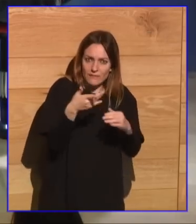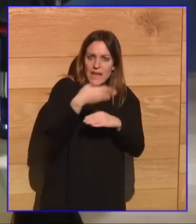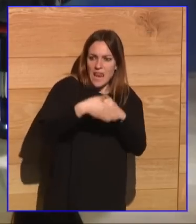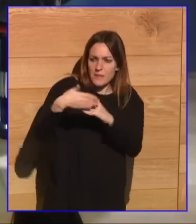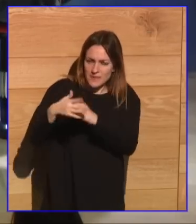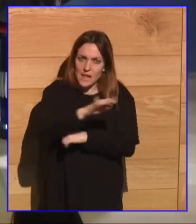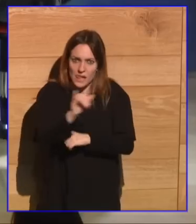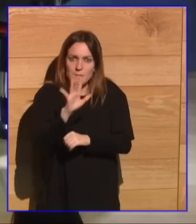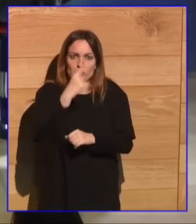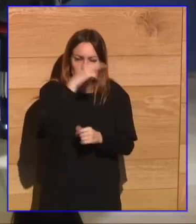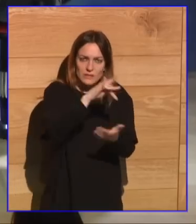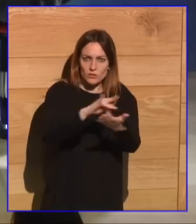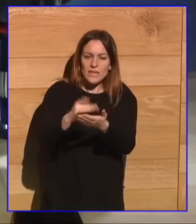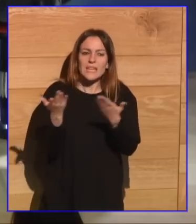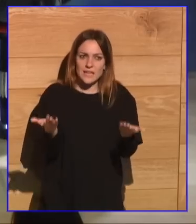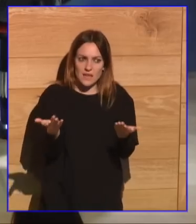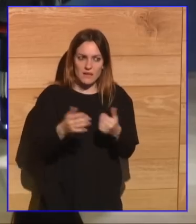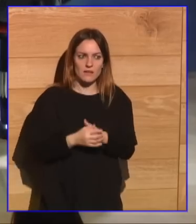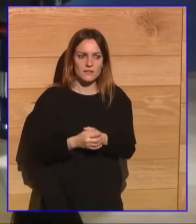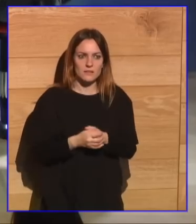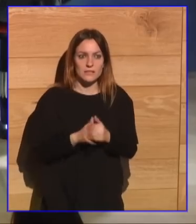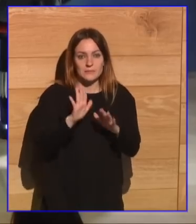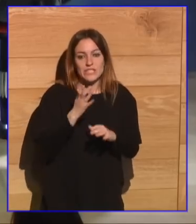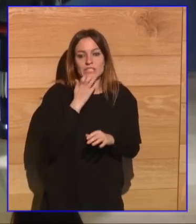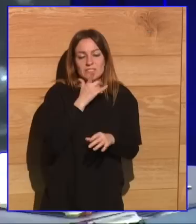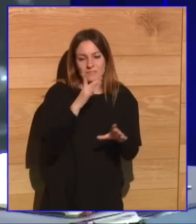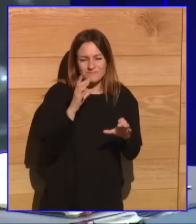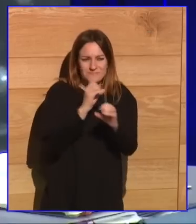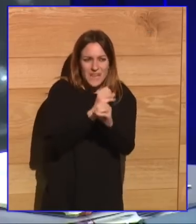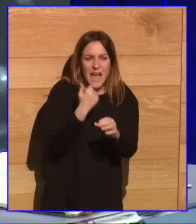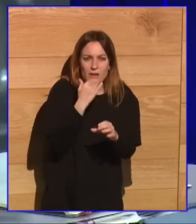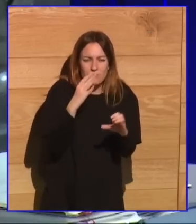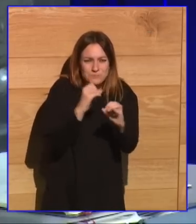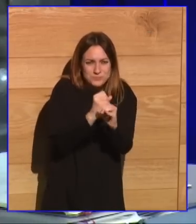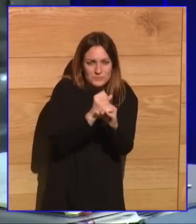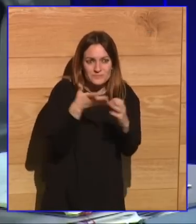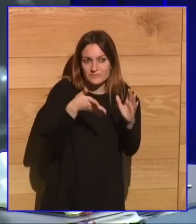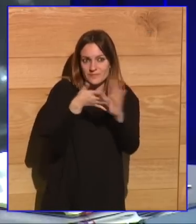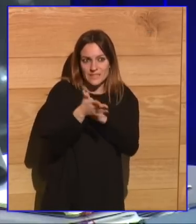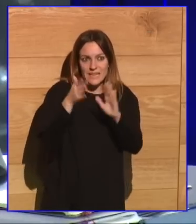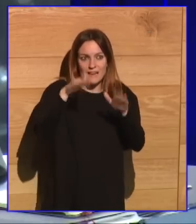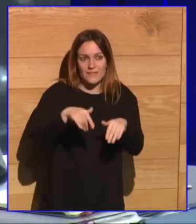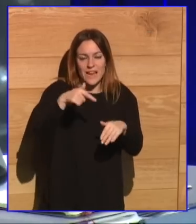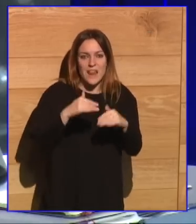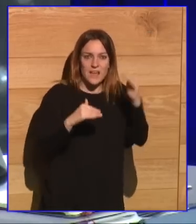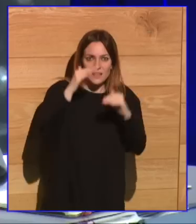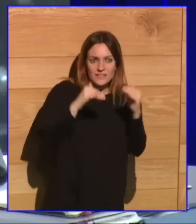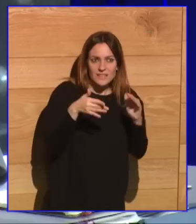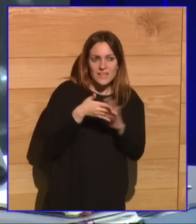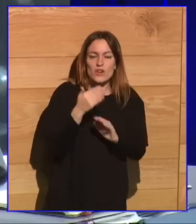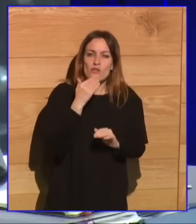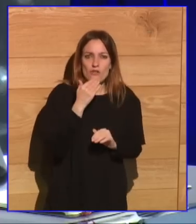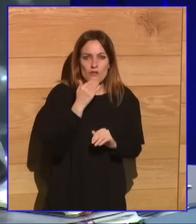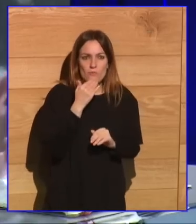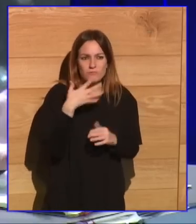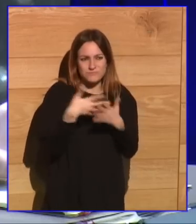saben exactamente qué va a suceder. Ahora lo metes después por un tubito estrecho y acabas acercando las zonas de altas y bajas y se convierte todo en